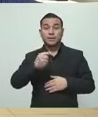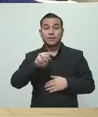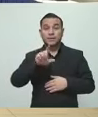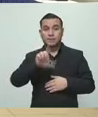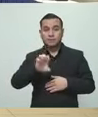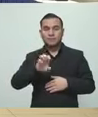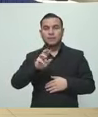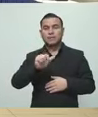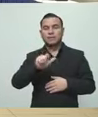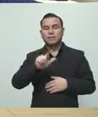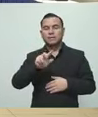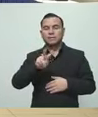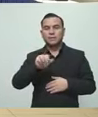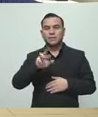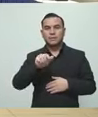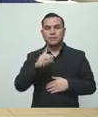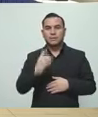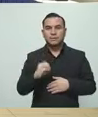Gracias.